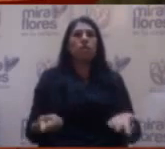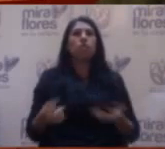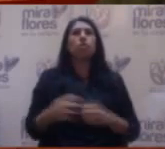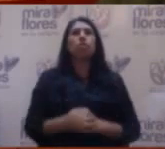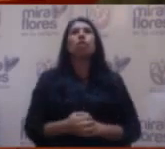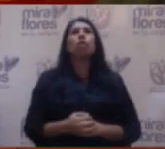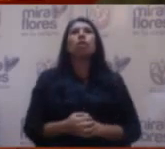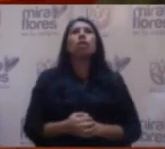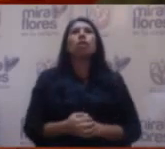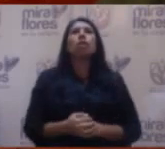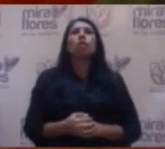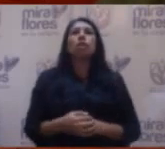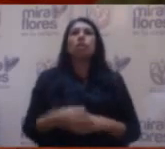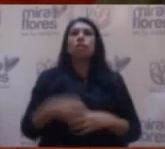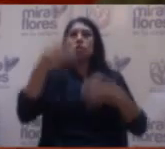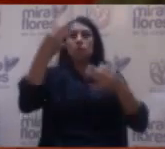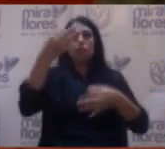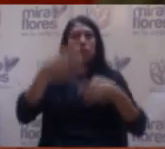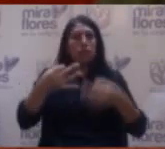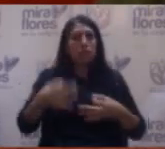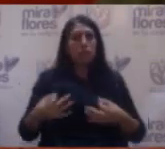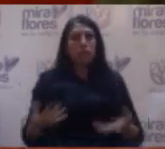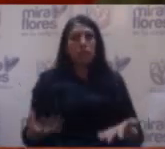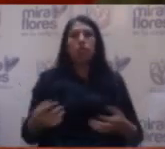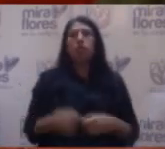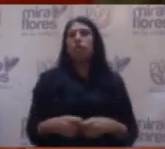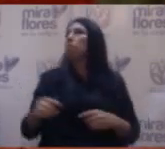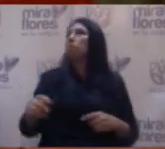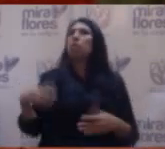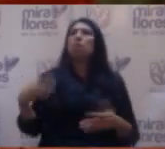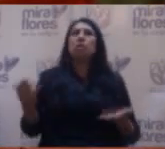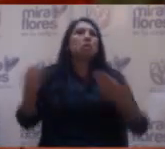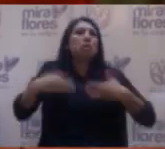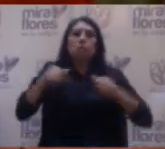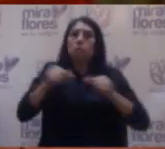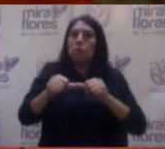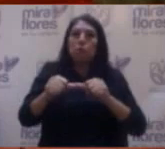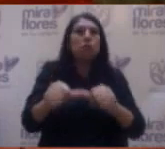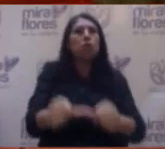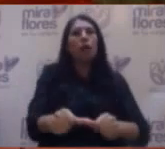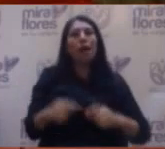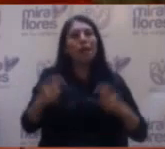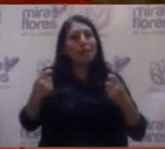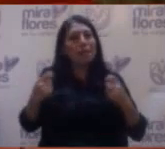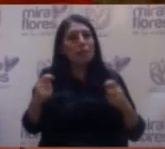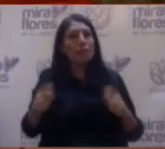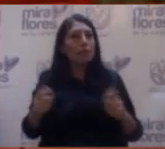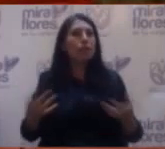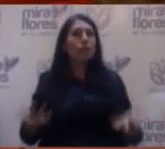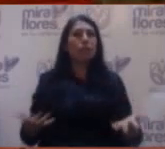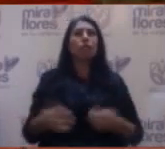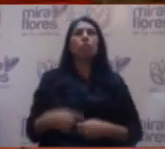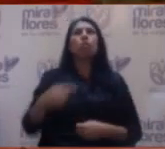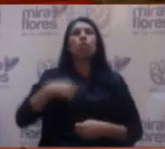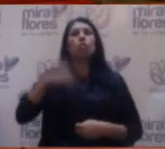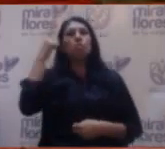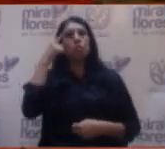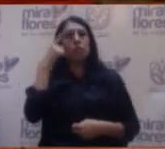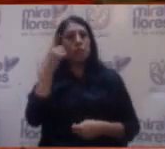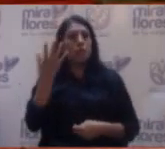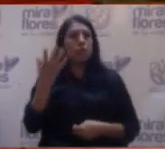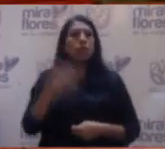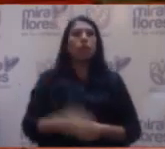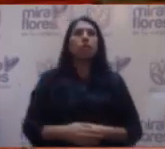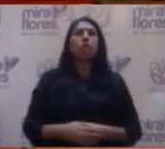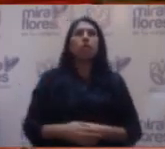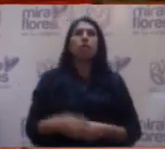usted que la administración tiene que seguir haciendo muchos esfuerzos, pero consideraría que